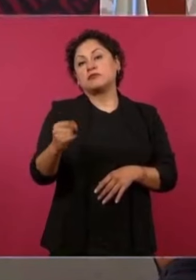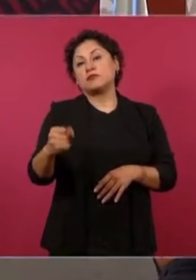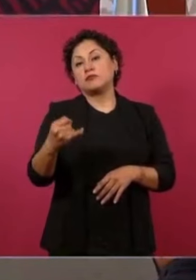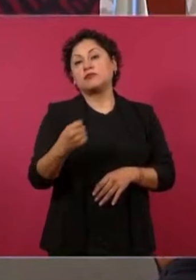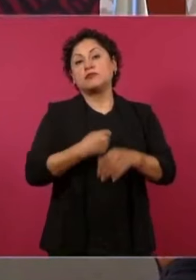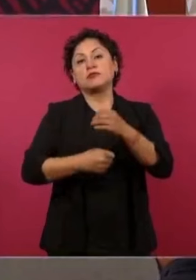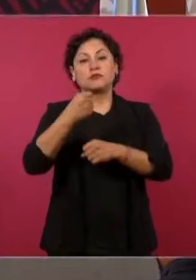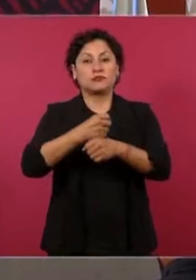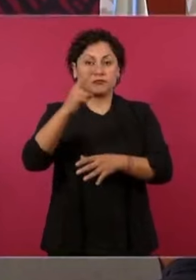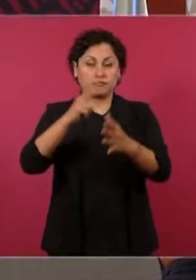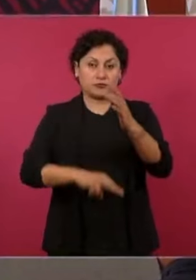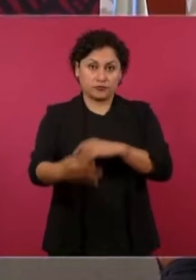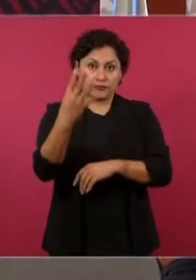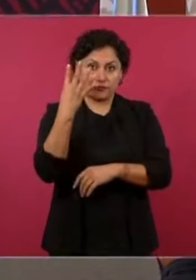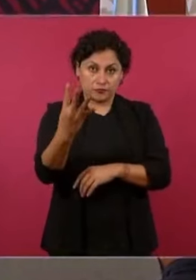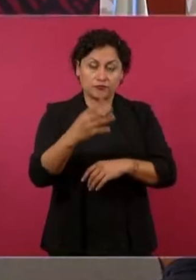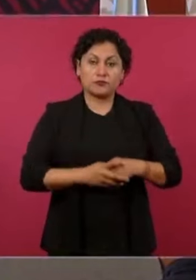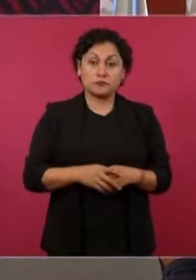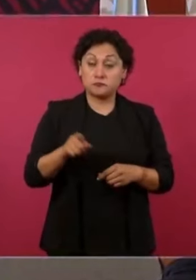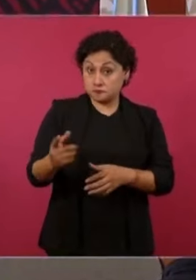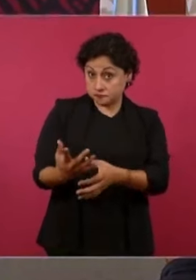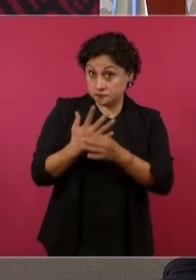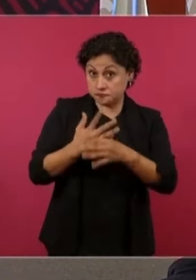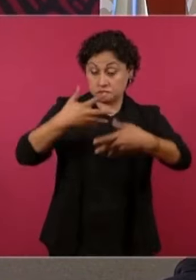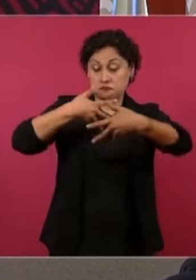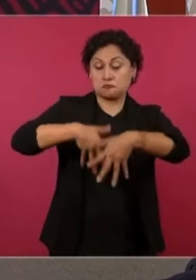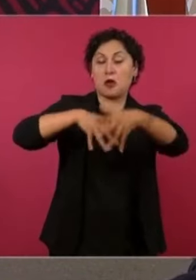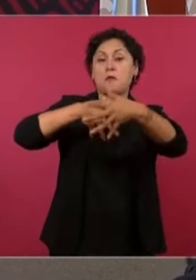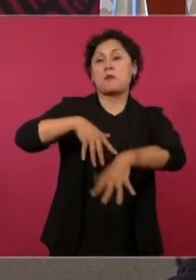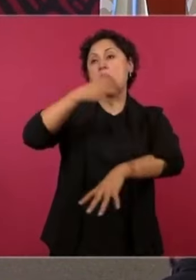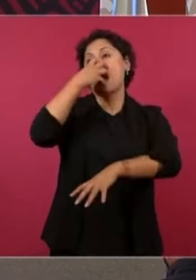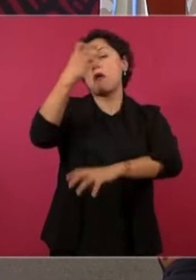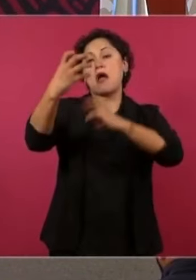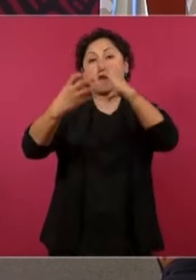Estas fueron algunas de las proclamas de la marcha.